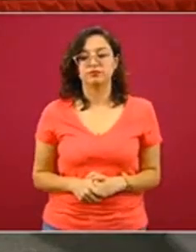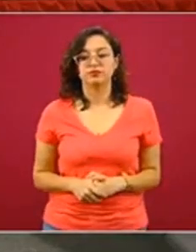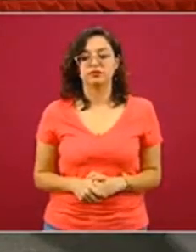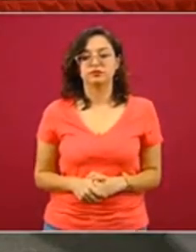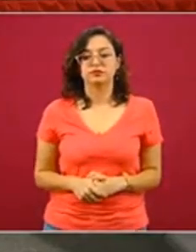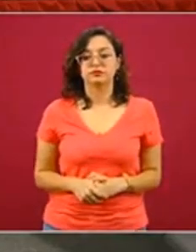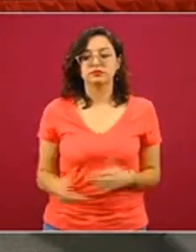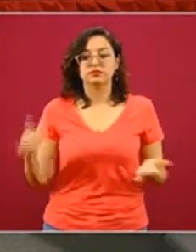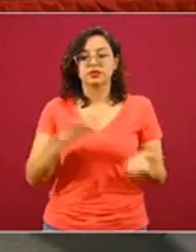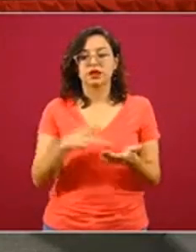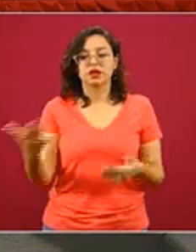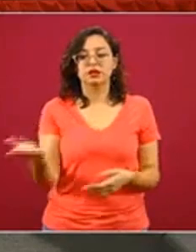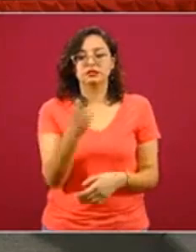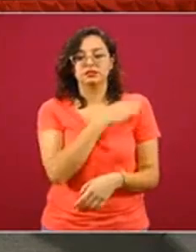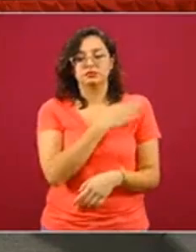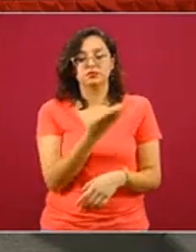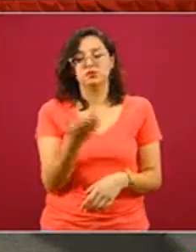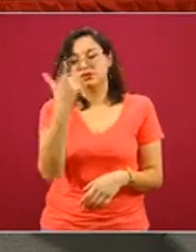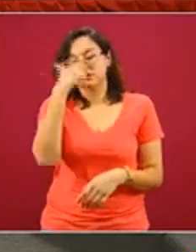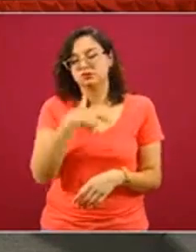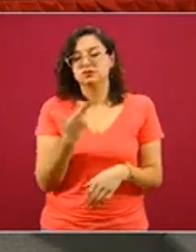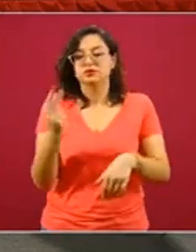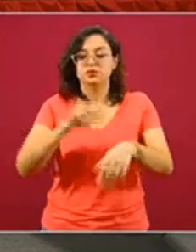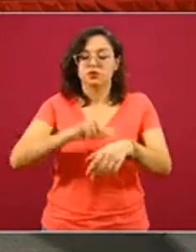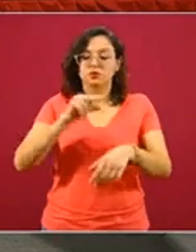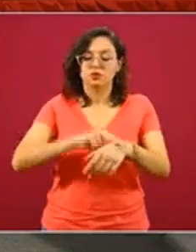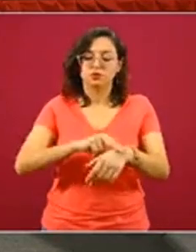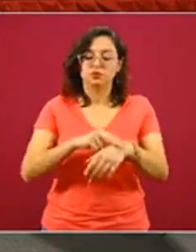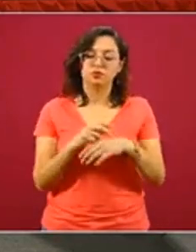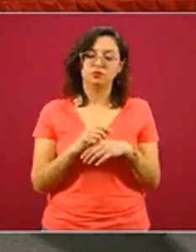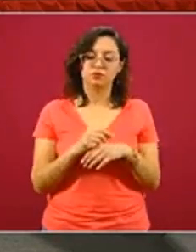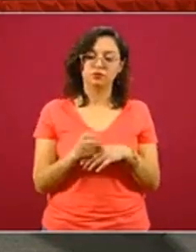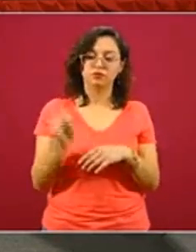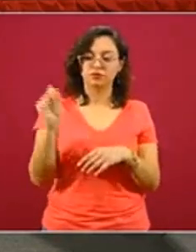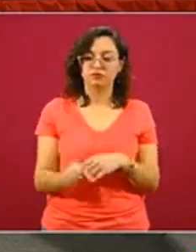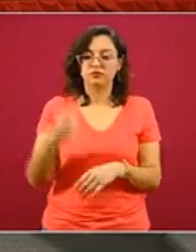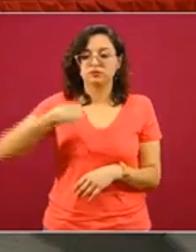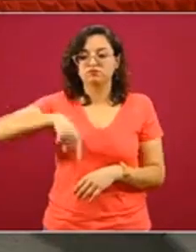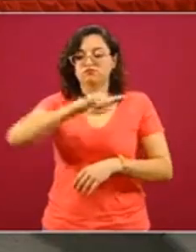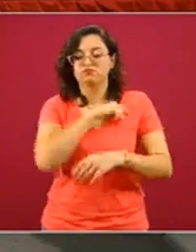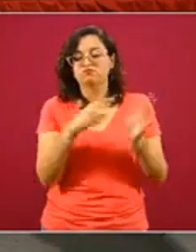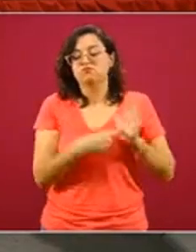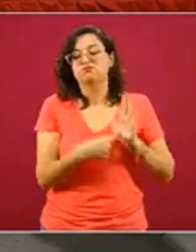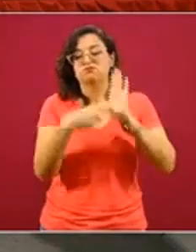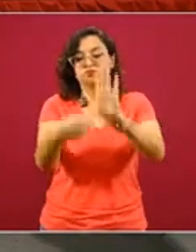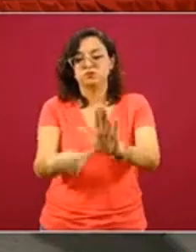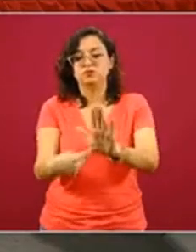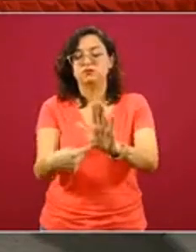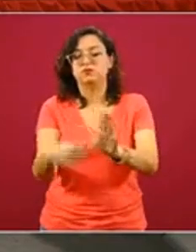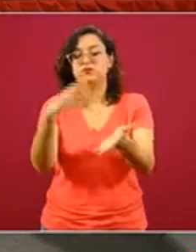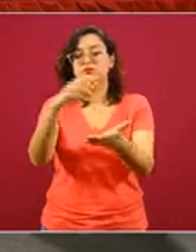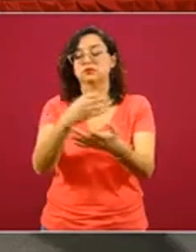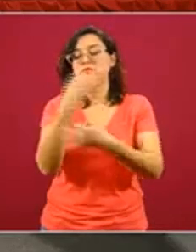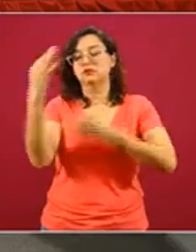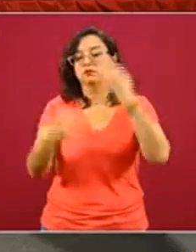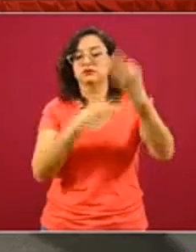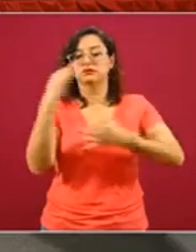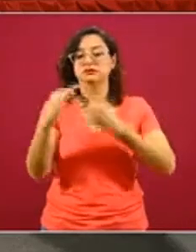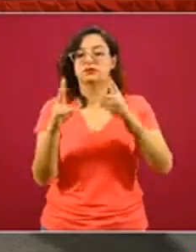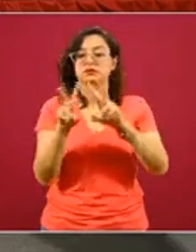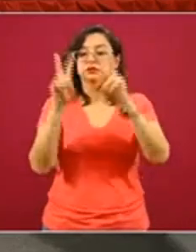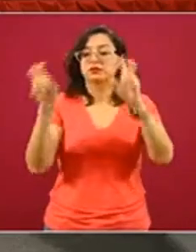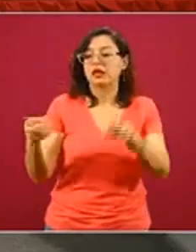Gracias, buenas noches, doctor. Hoy publicamos una nota sobre consultorios adyacentes a